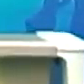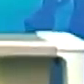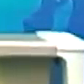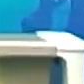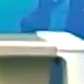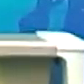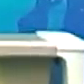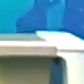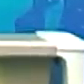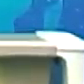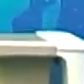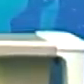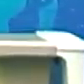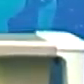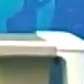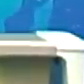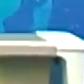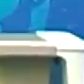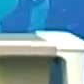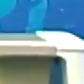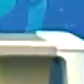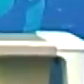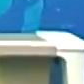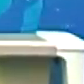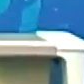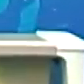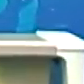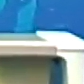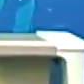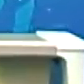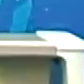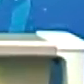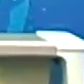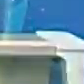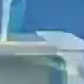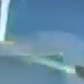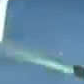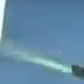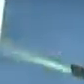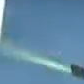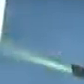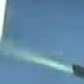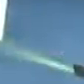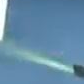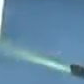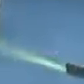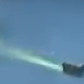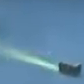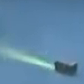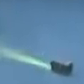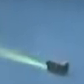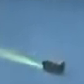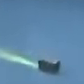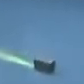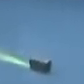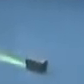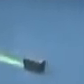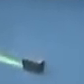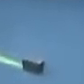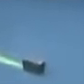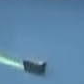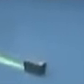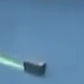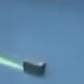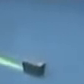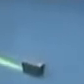nacional e internacional para seguir defendiendo la verdad de Venezuela ante el mundo. recordemos que el mandatario ha instado a continuar la